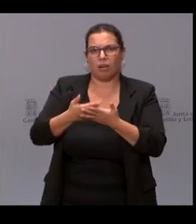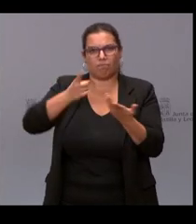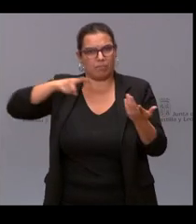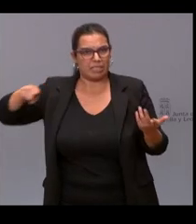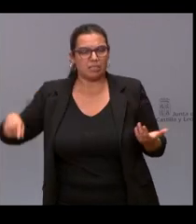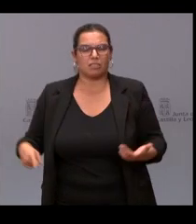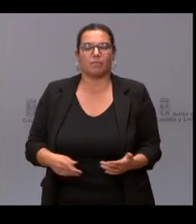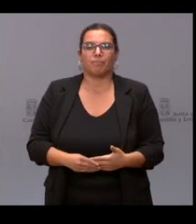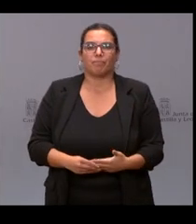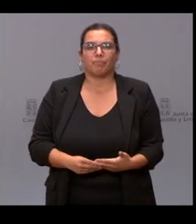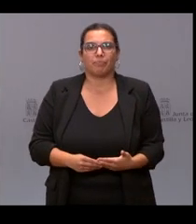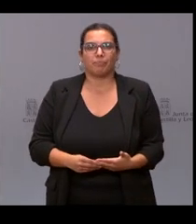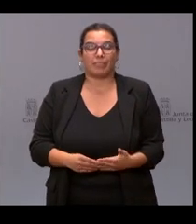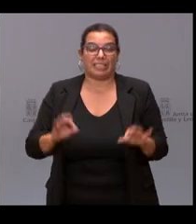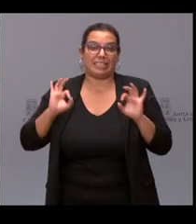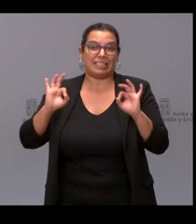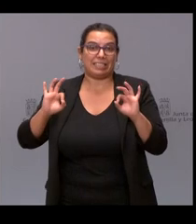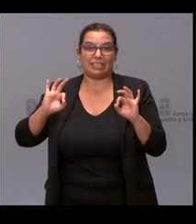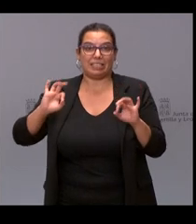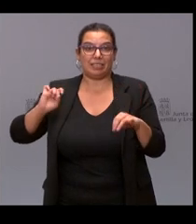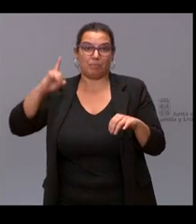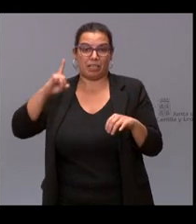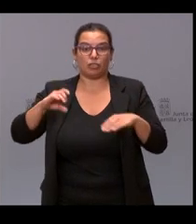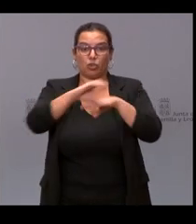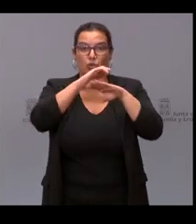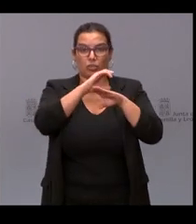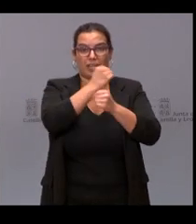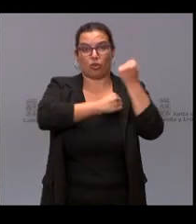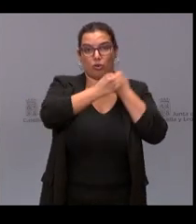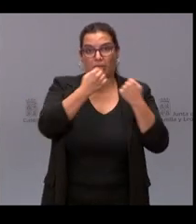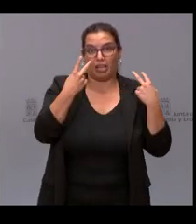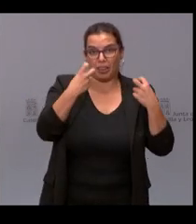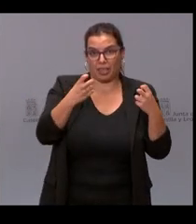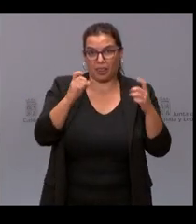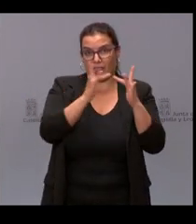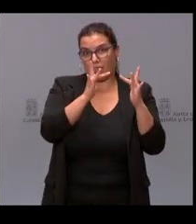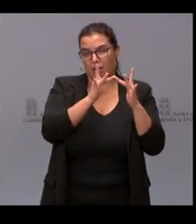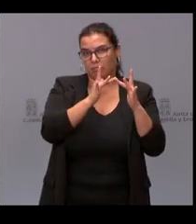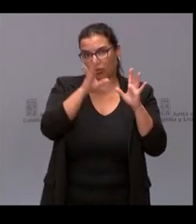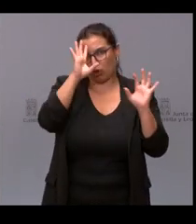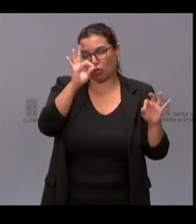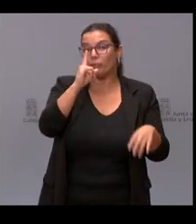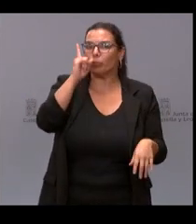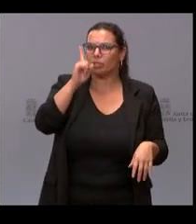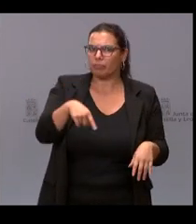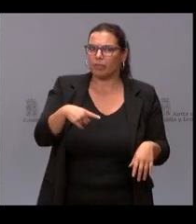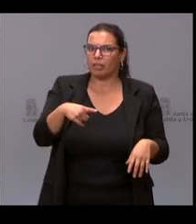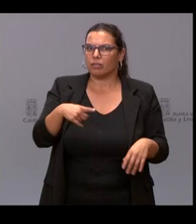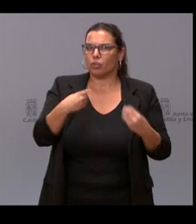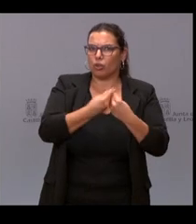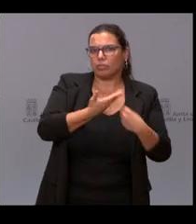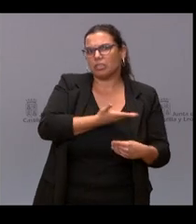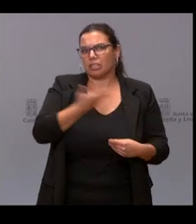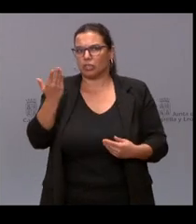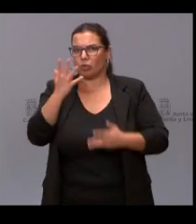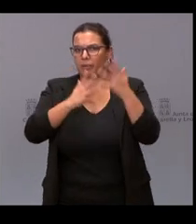meses, especialmente con la Consejería de Economía y Hacienda, lógicamente, pero también con las